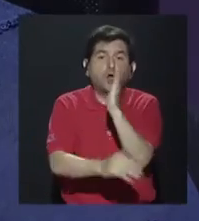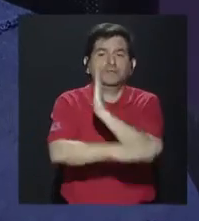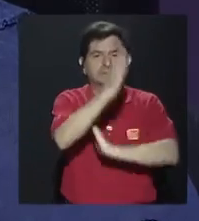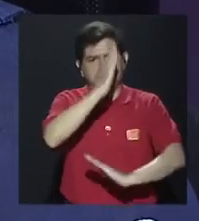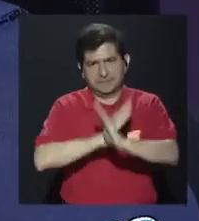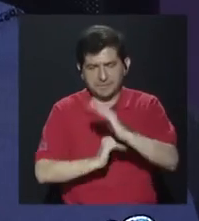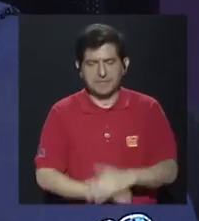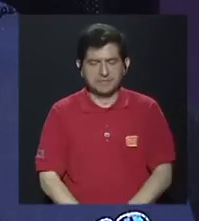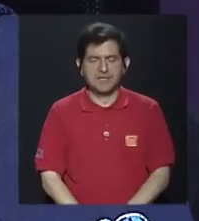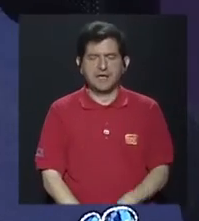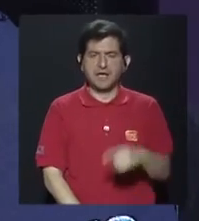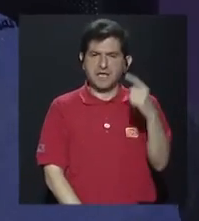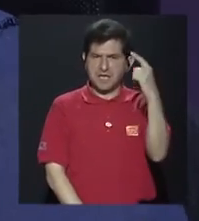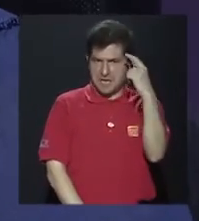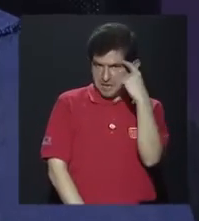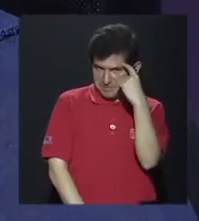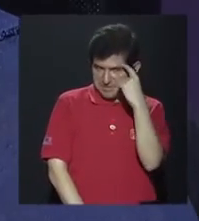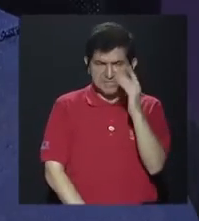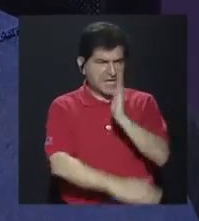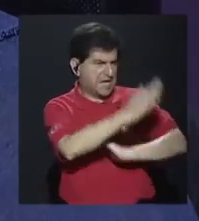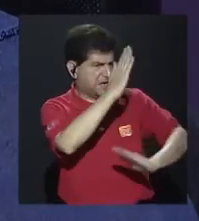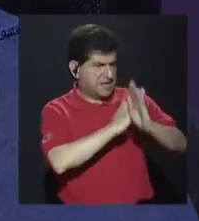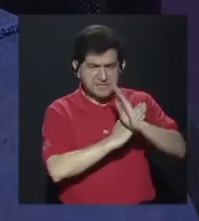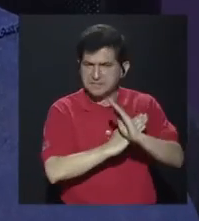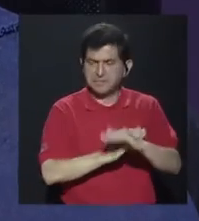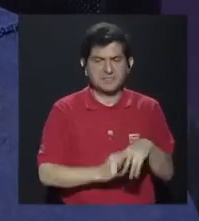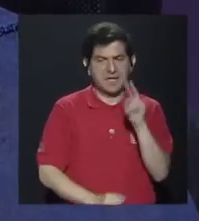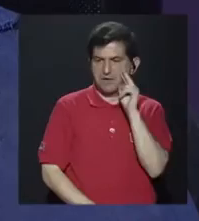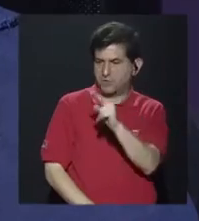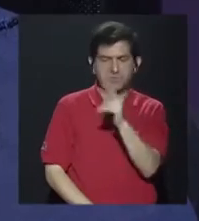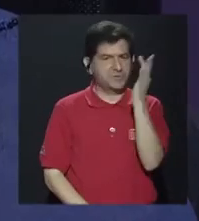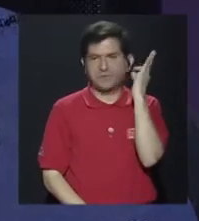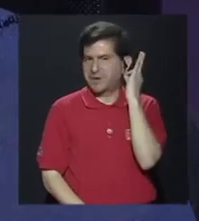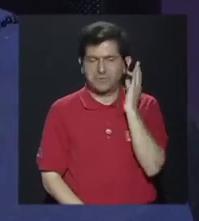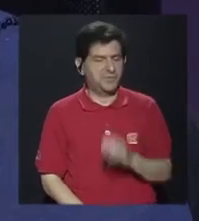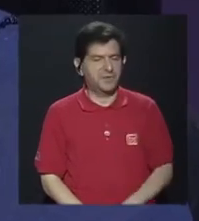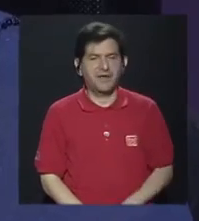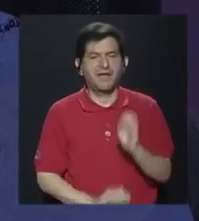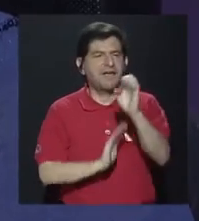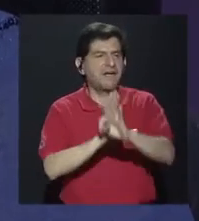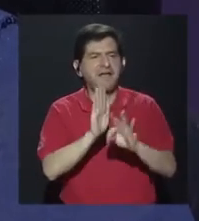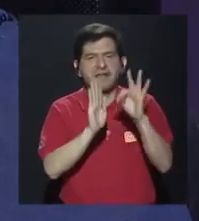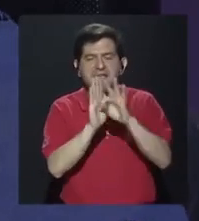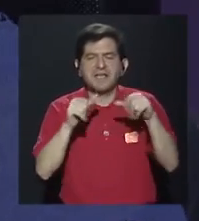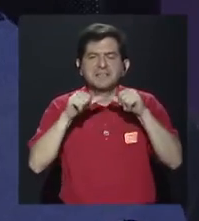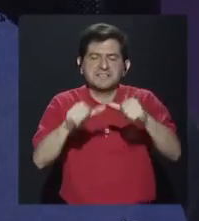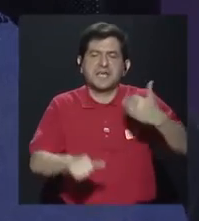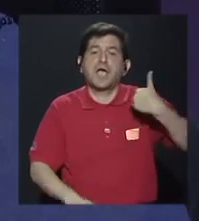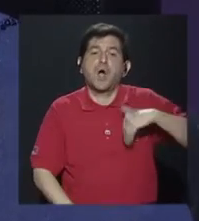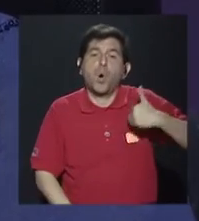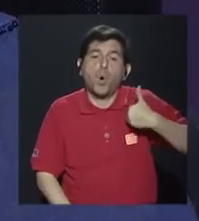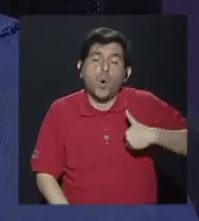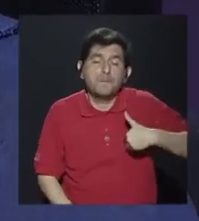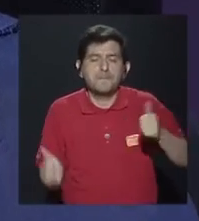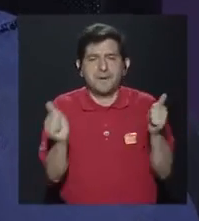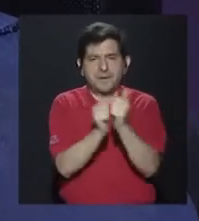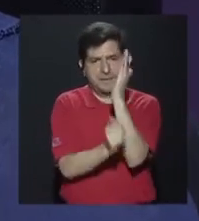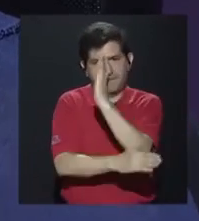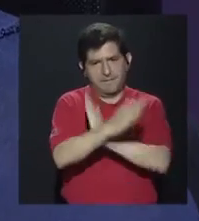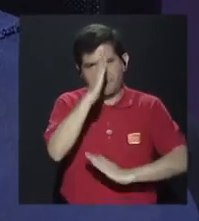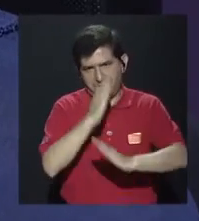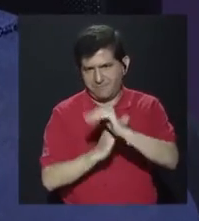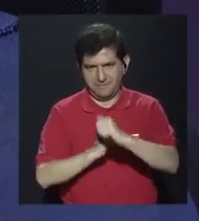general cuando se piensa en discapacidad, no se piensa en mujeres. Sino que el estereotipo sigue siendo un hombre con discapacidad.